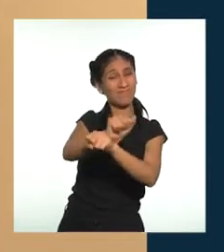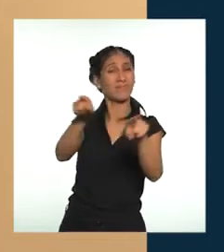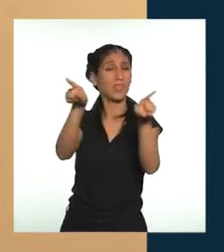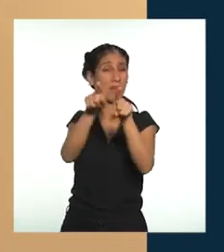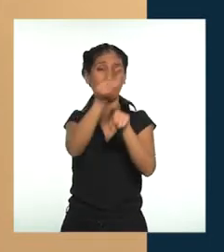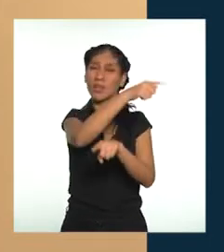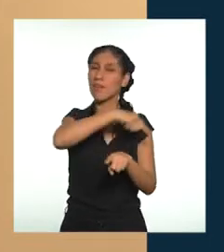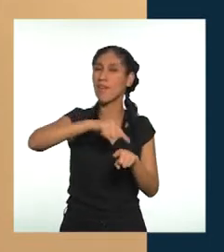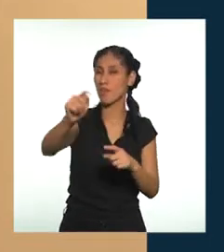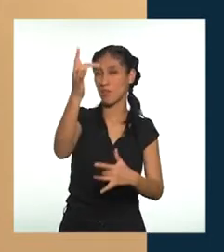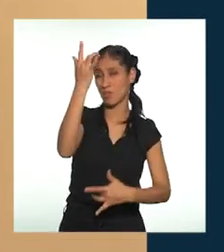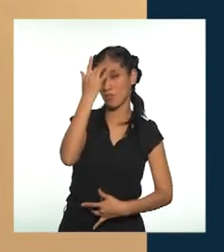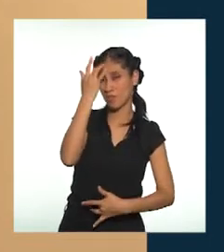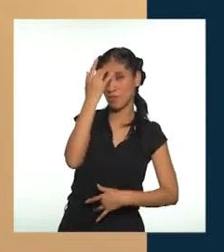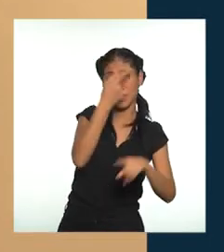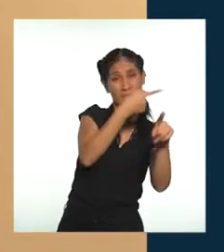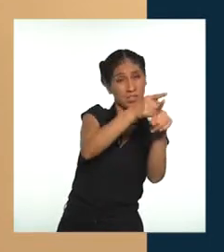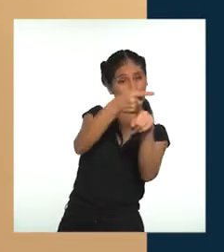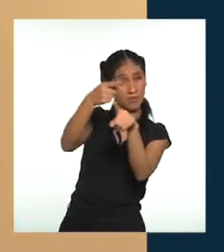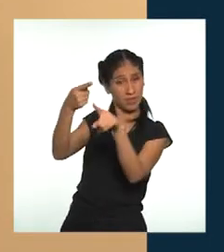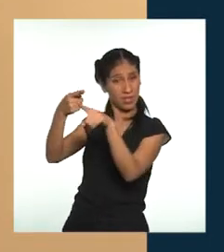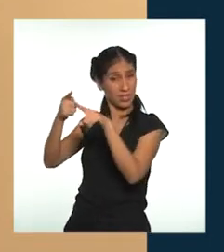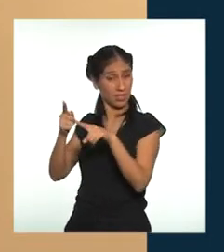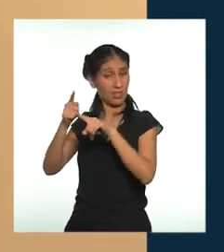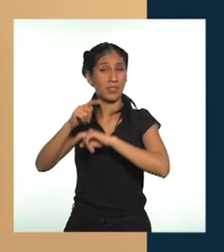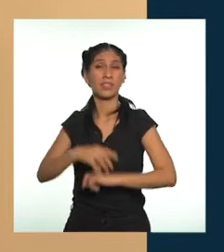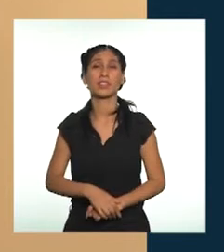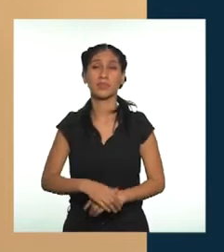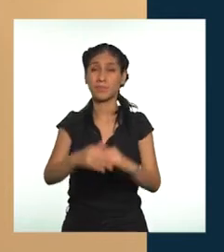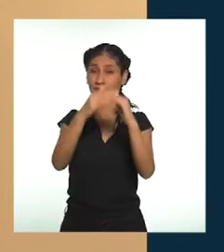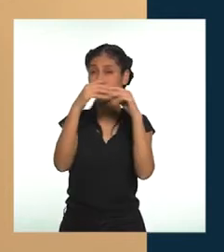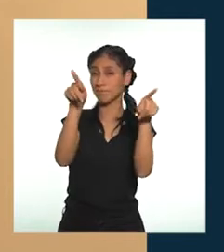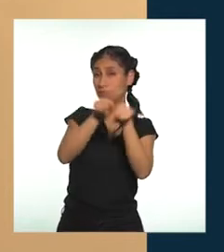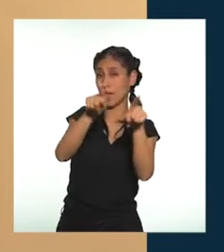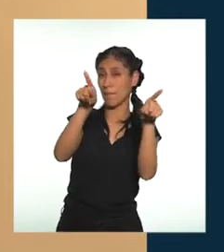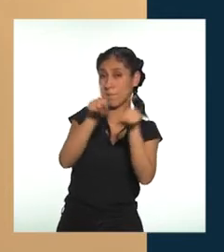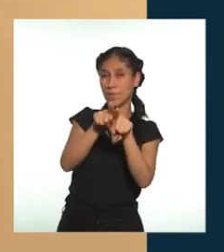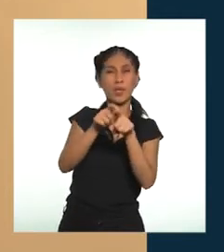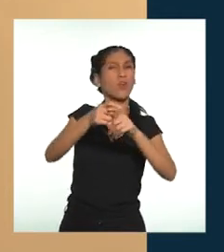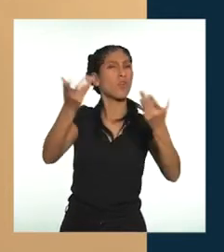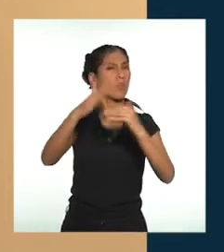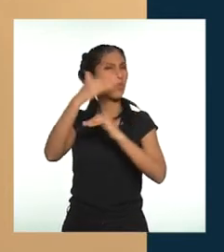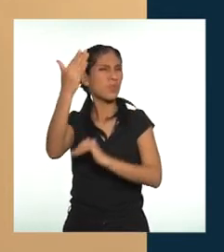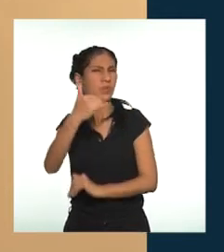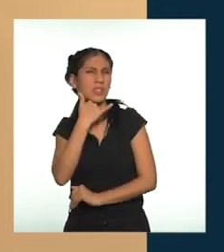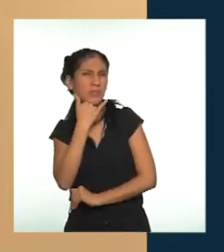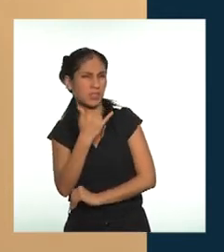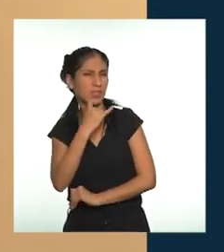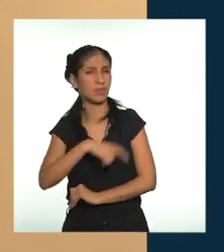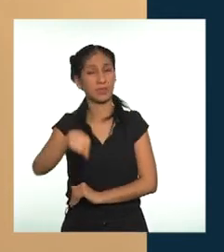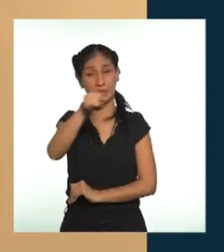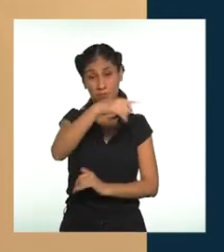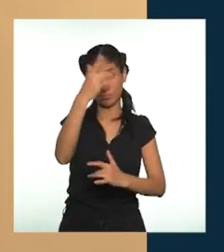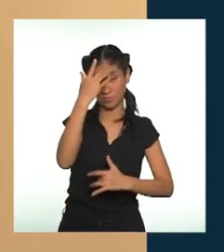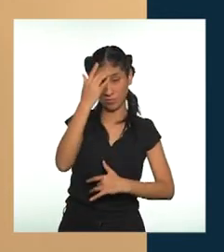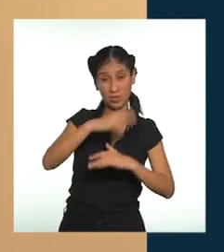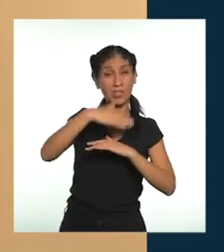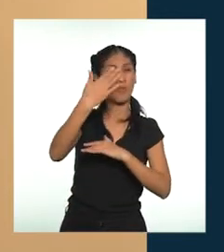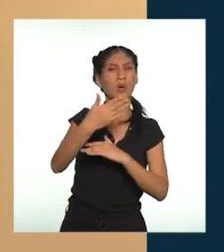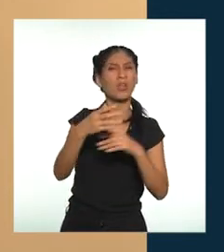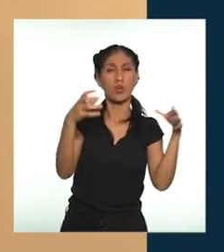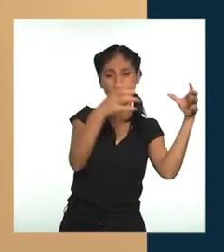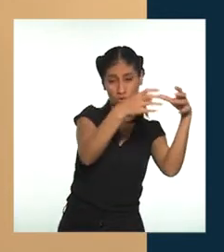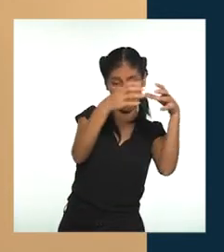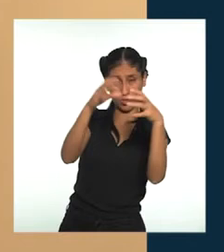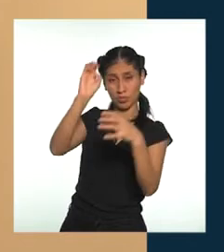sufrieron enfermedades por el vínculo con los colonizadores. Y como consecuencia, muchos